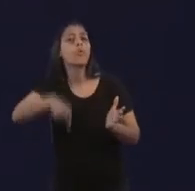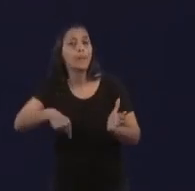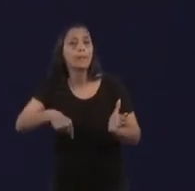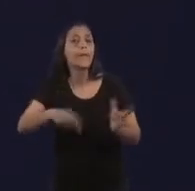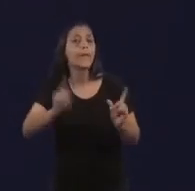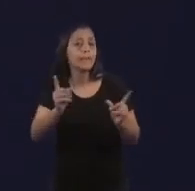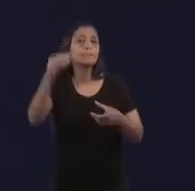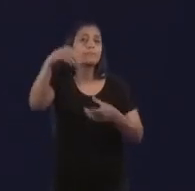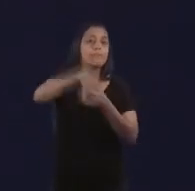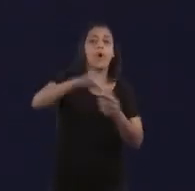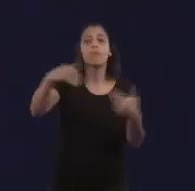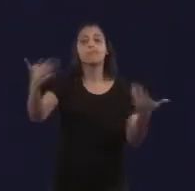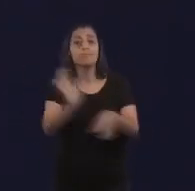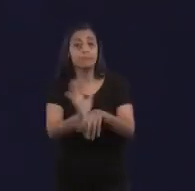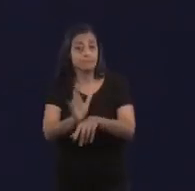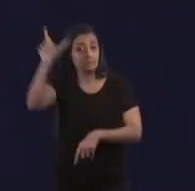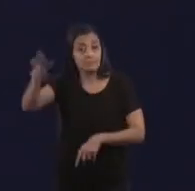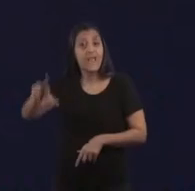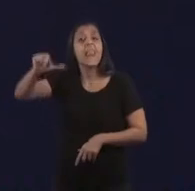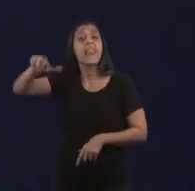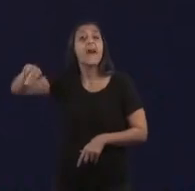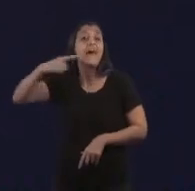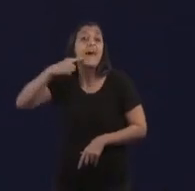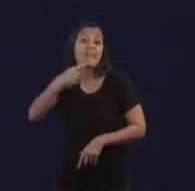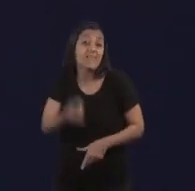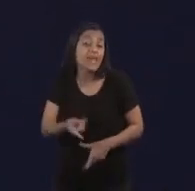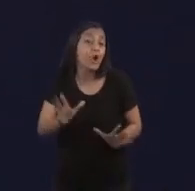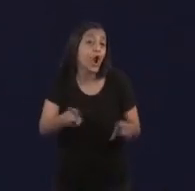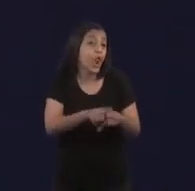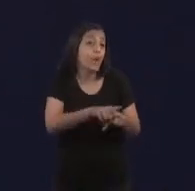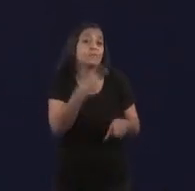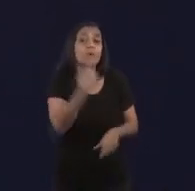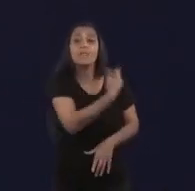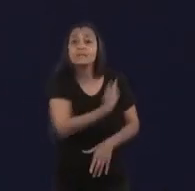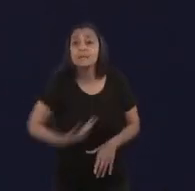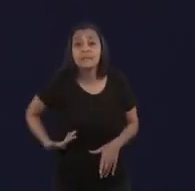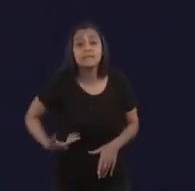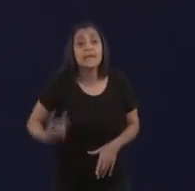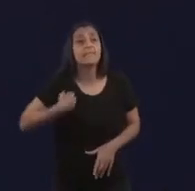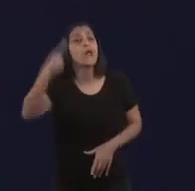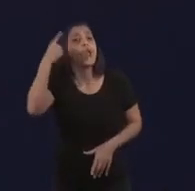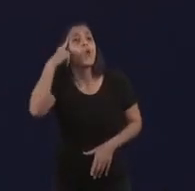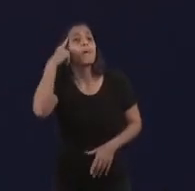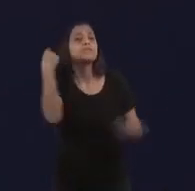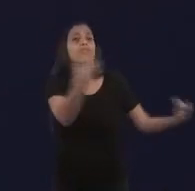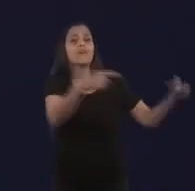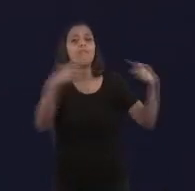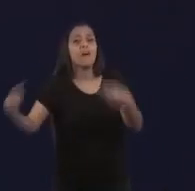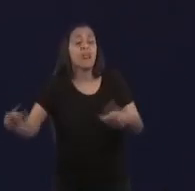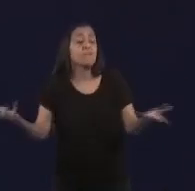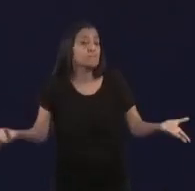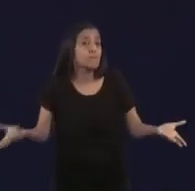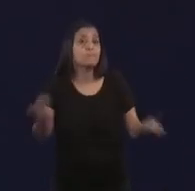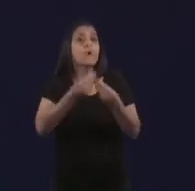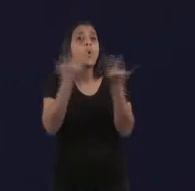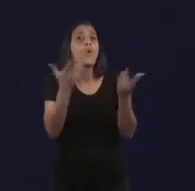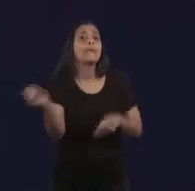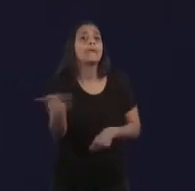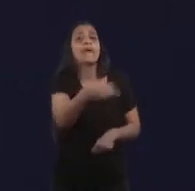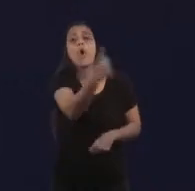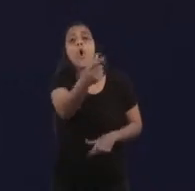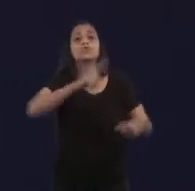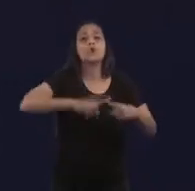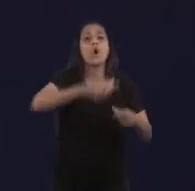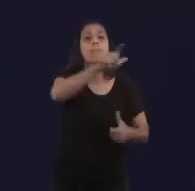O sea, el análisis es completo y entiendo que fue a lo que se refirió el presidente, pero no me parece que sea nada diferente a lo que pueda decir cualquier otro mandatario, cualquier